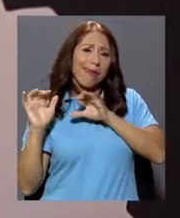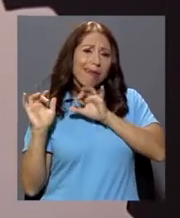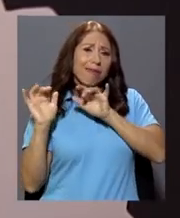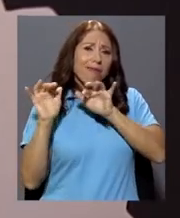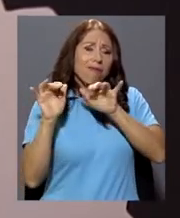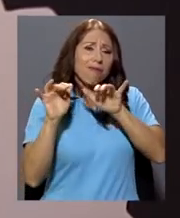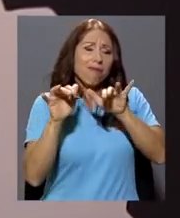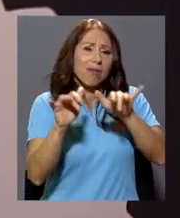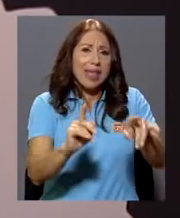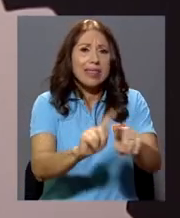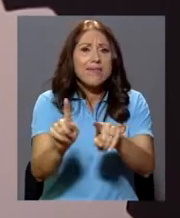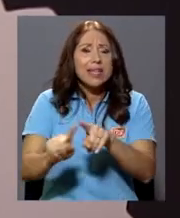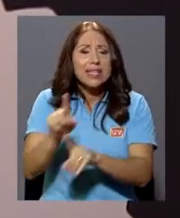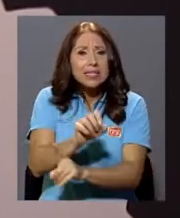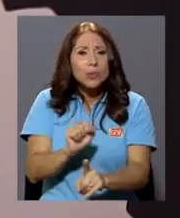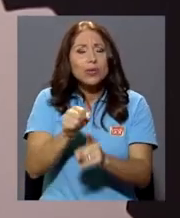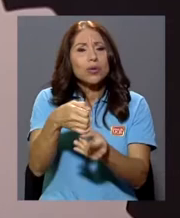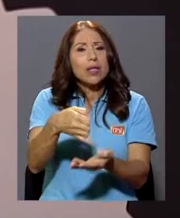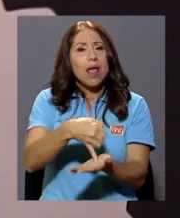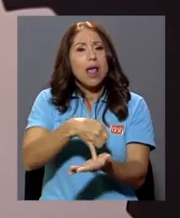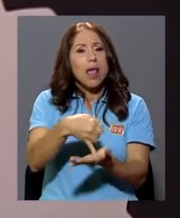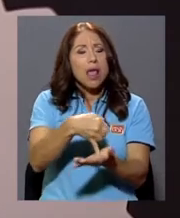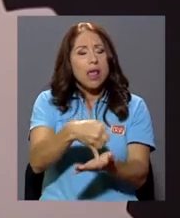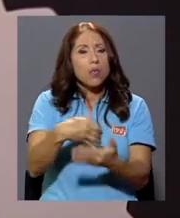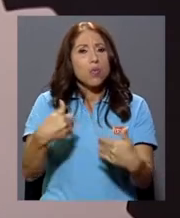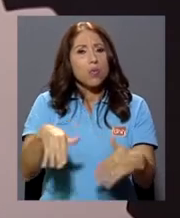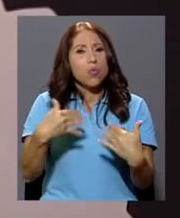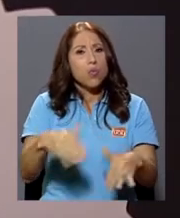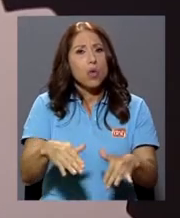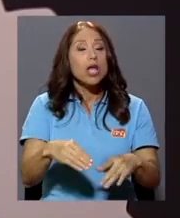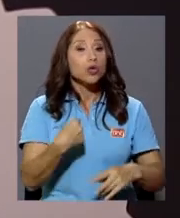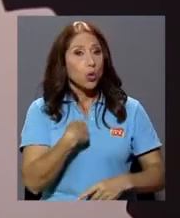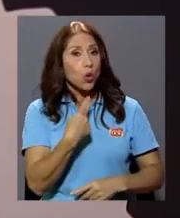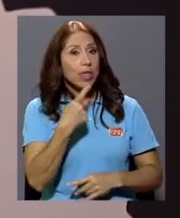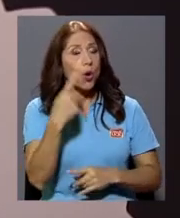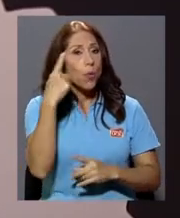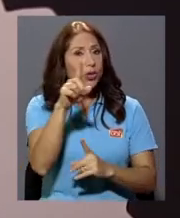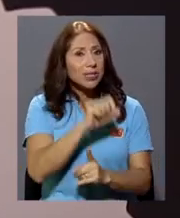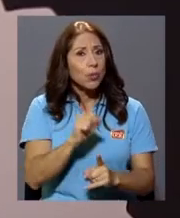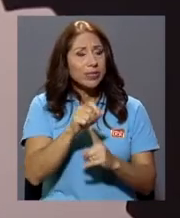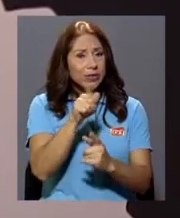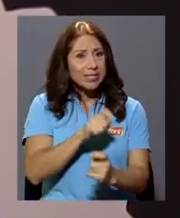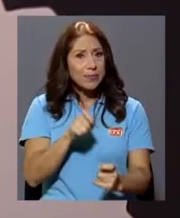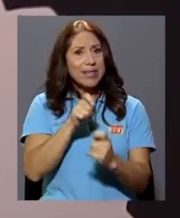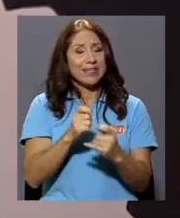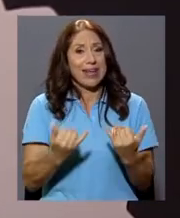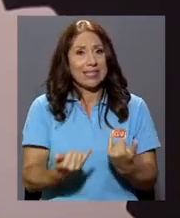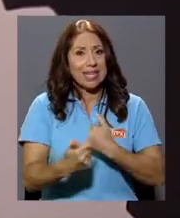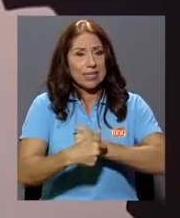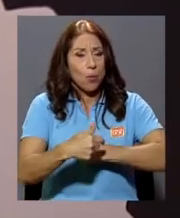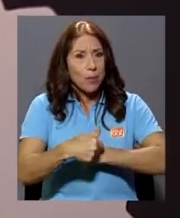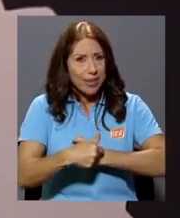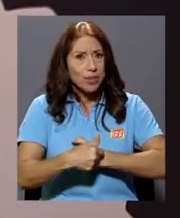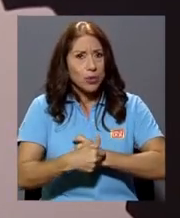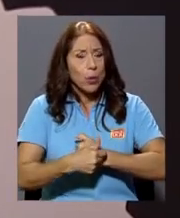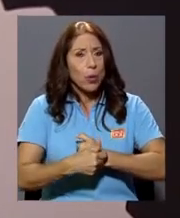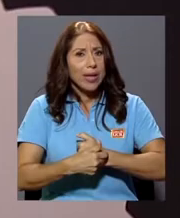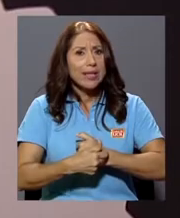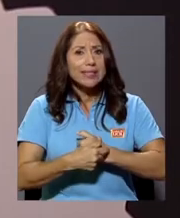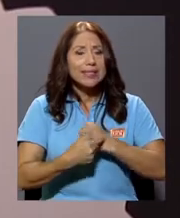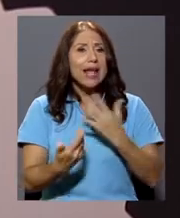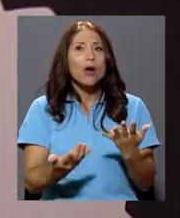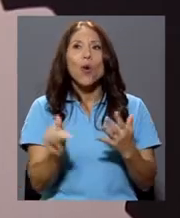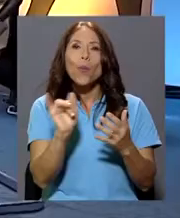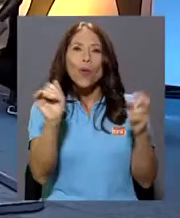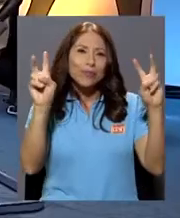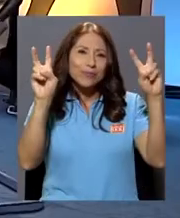de vulnerabilidad muy importantes? Y lo digo sobre todo por casos específicos que en este momento están como marcando el